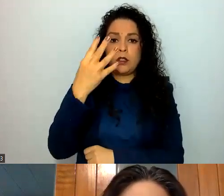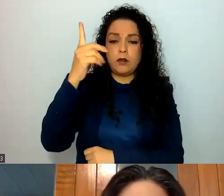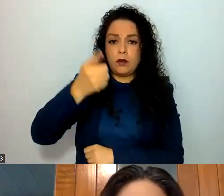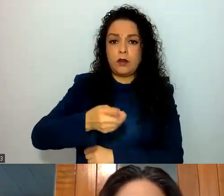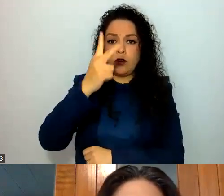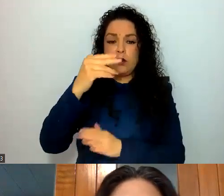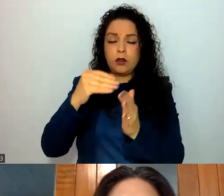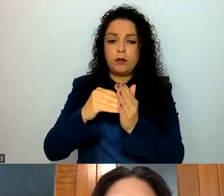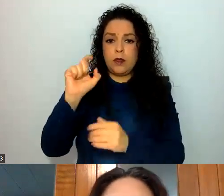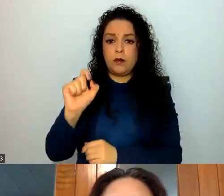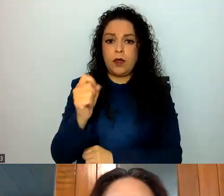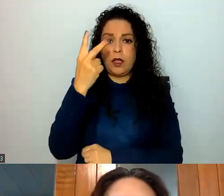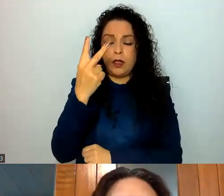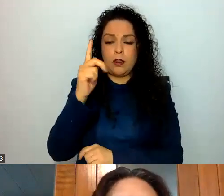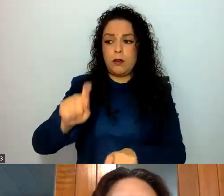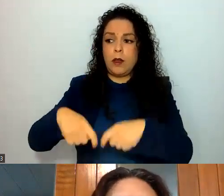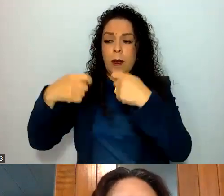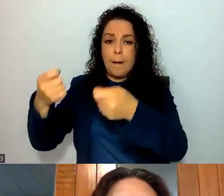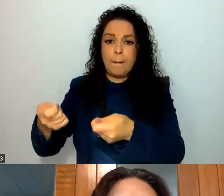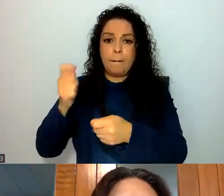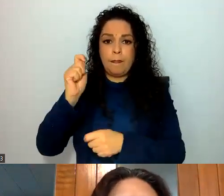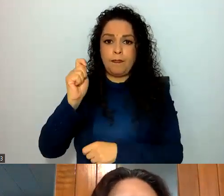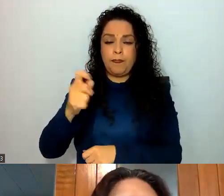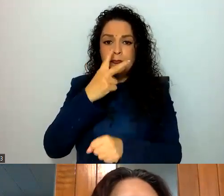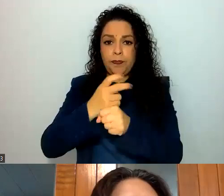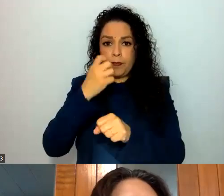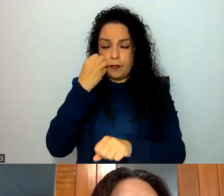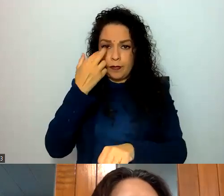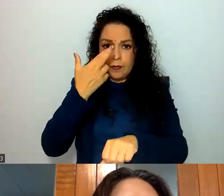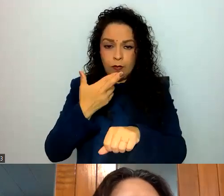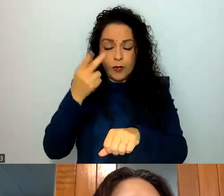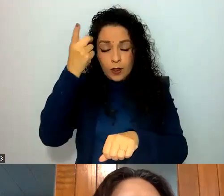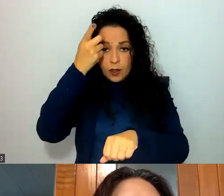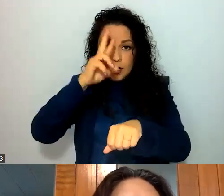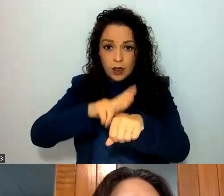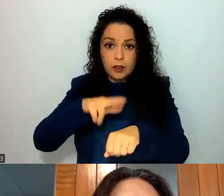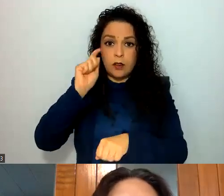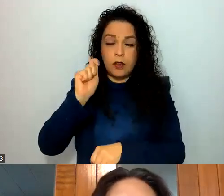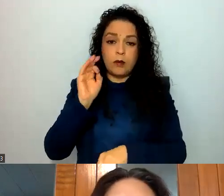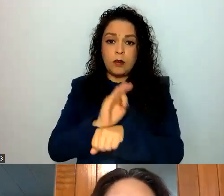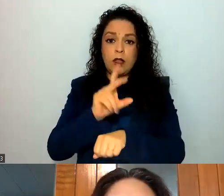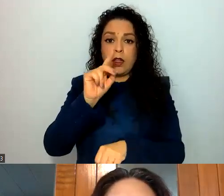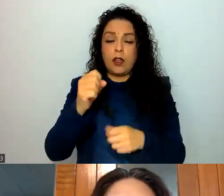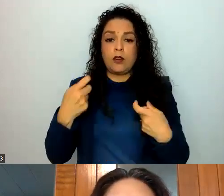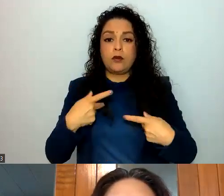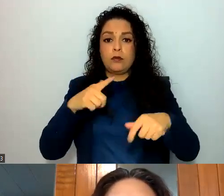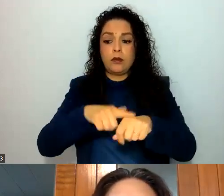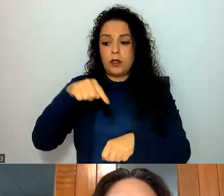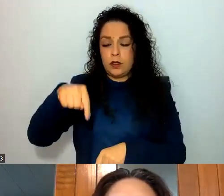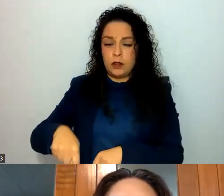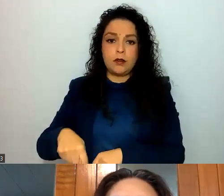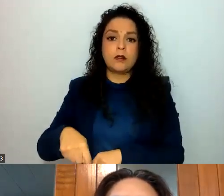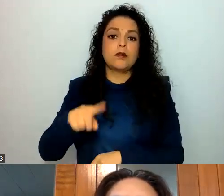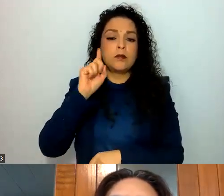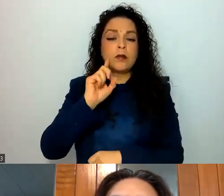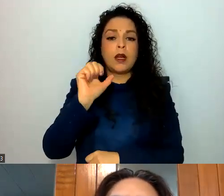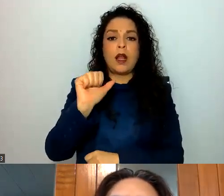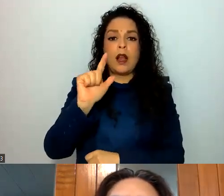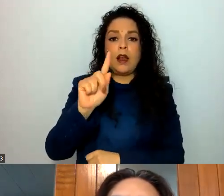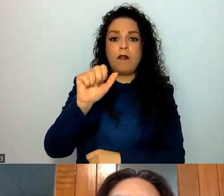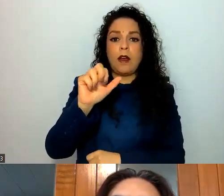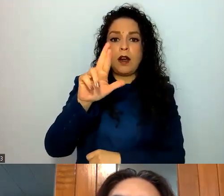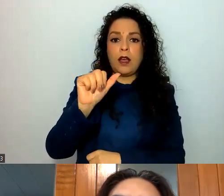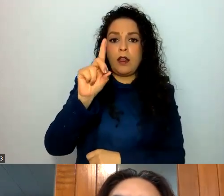234/22. Se concede el uso de la palabra a la subdirectora de acceso a la información y protección de datos personales de este órgano legislativo, la licenciada Andrea Alvarado Rodríguez.